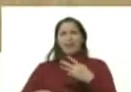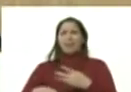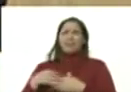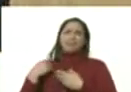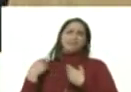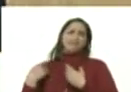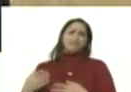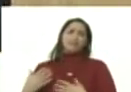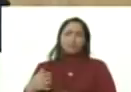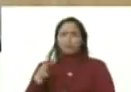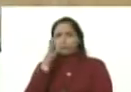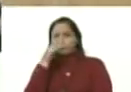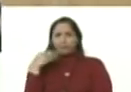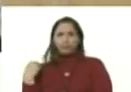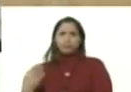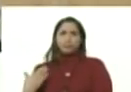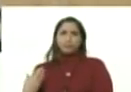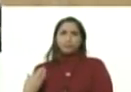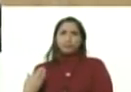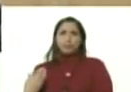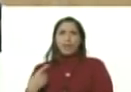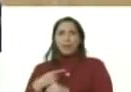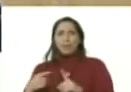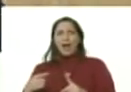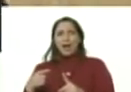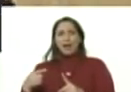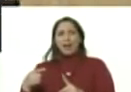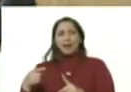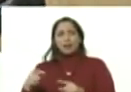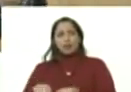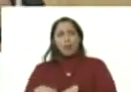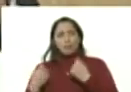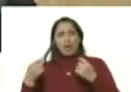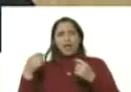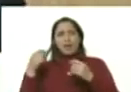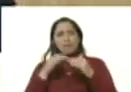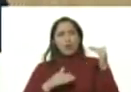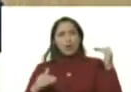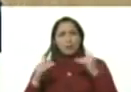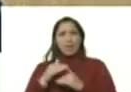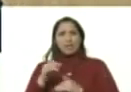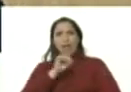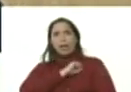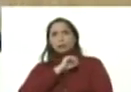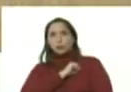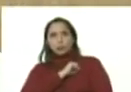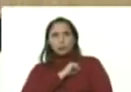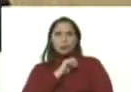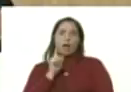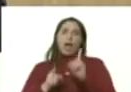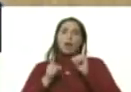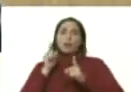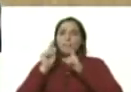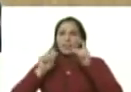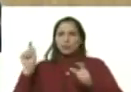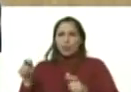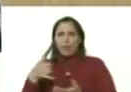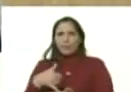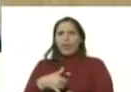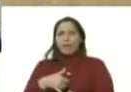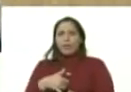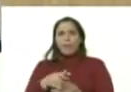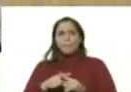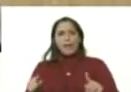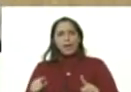medidas para tratar de dañar moralmente, de asustar a algunos que serán débiles. Y en el caso